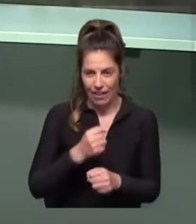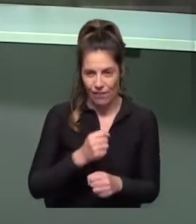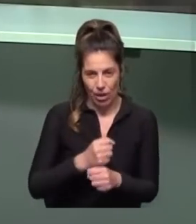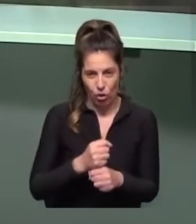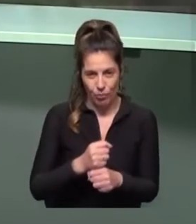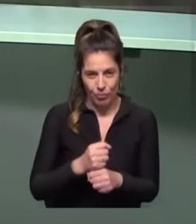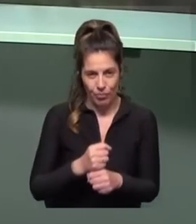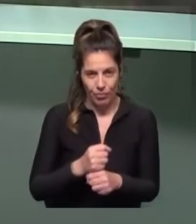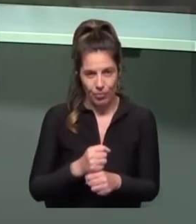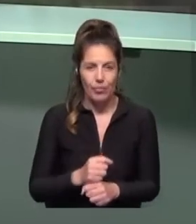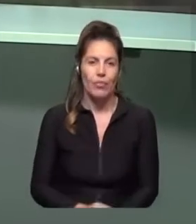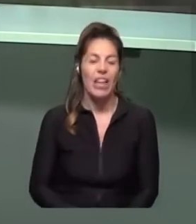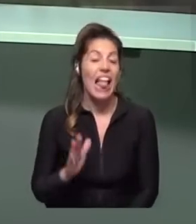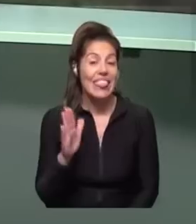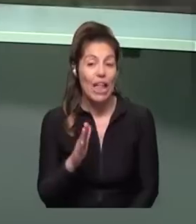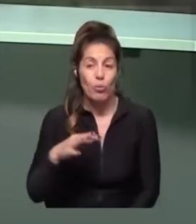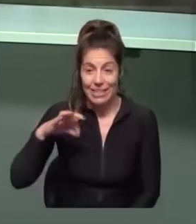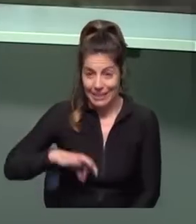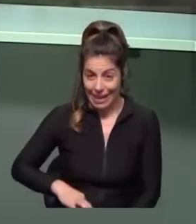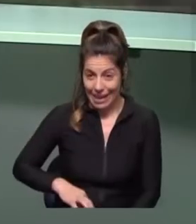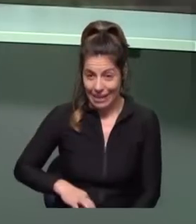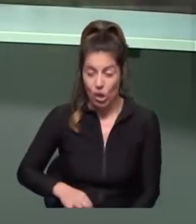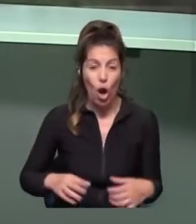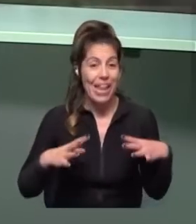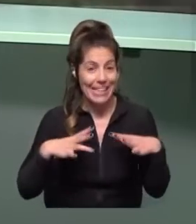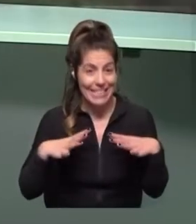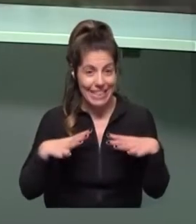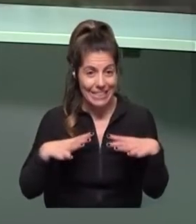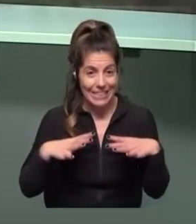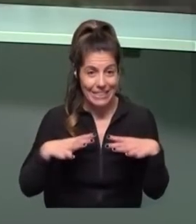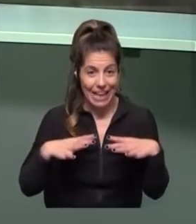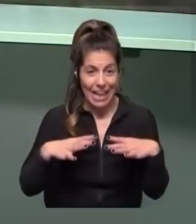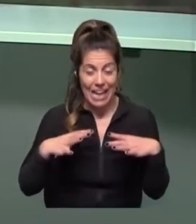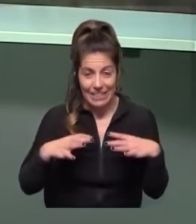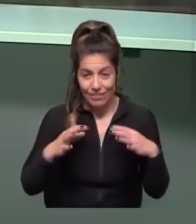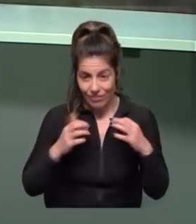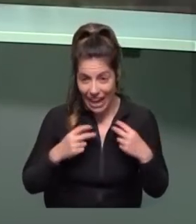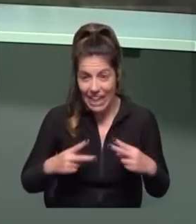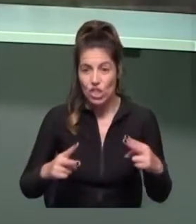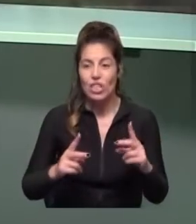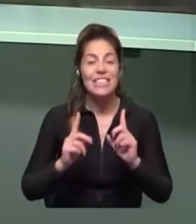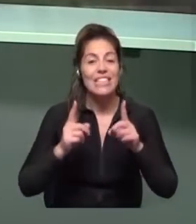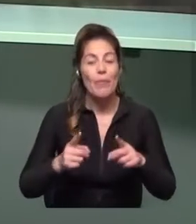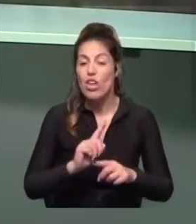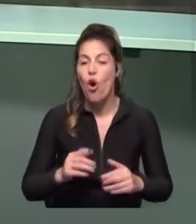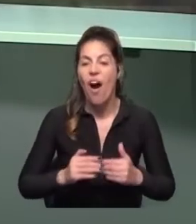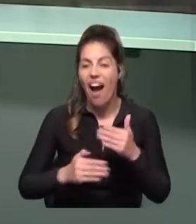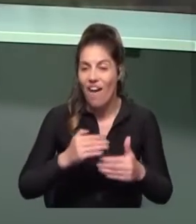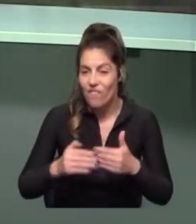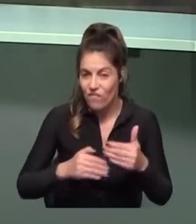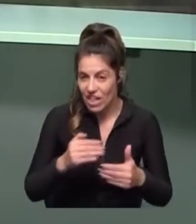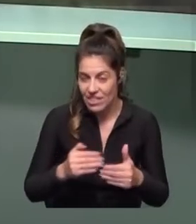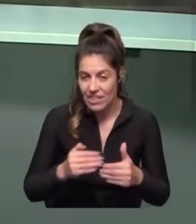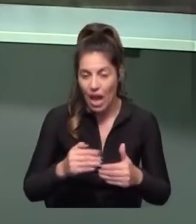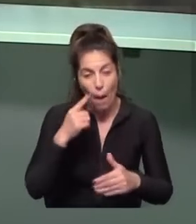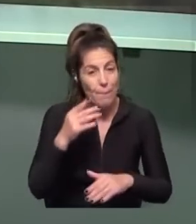social se trata de deudas de salarios licencias salarios vacacionales y en caso de que no haya avances está previsto